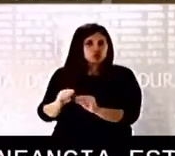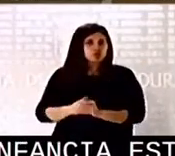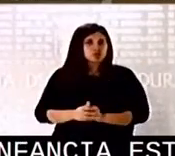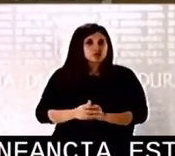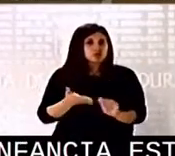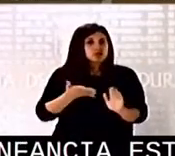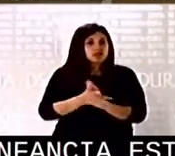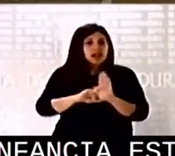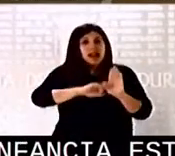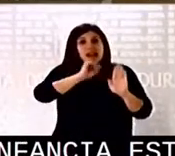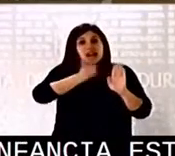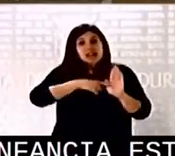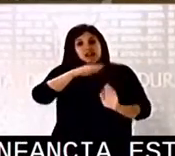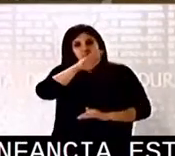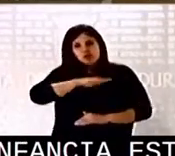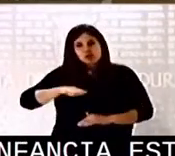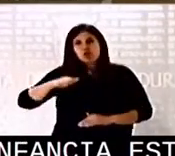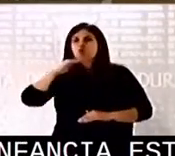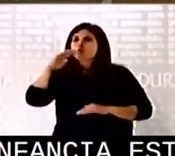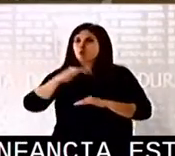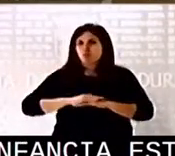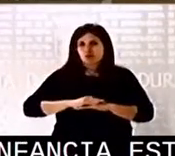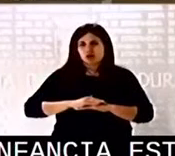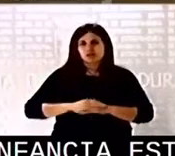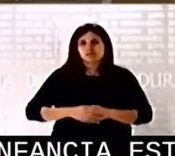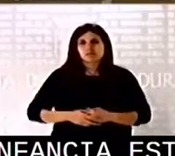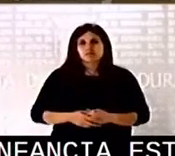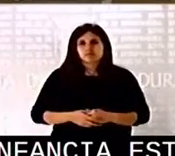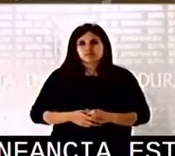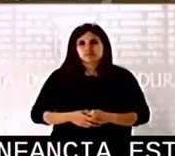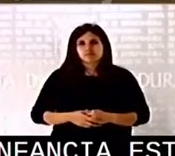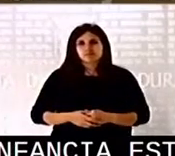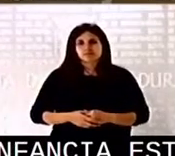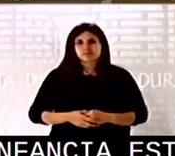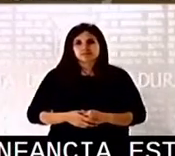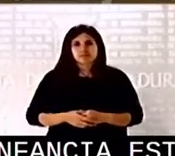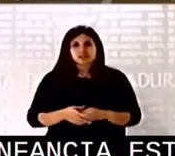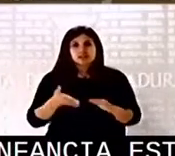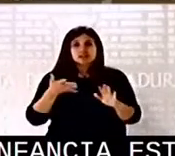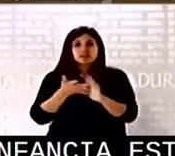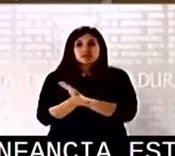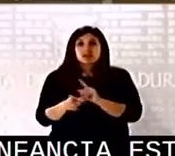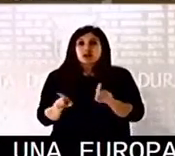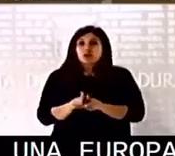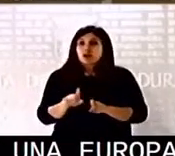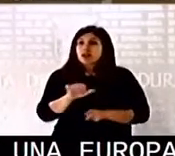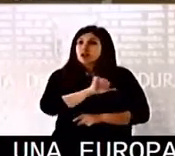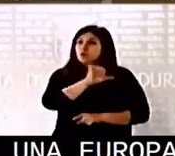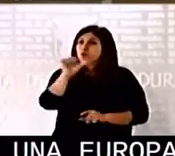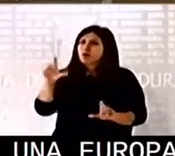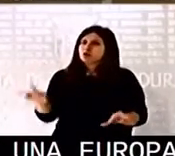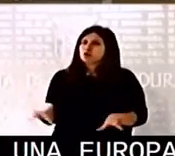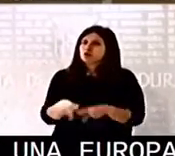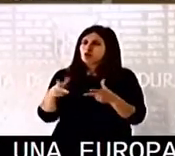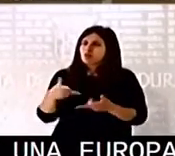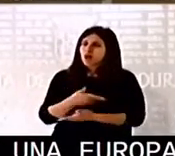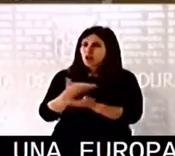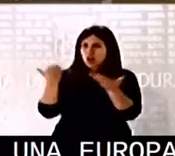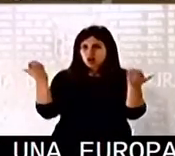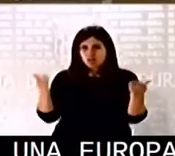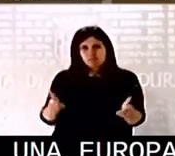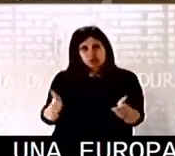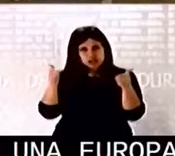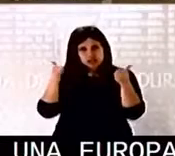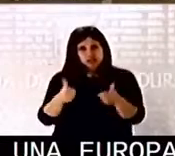la ley del menor. Esto es ser una Europa más social.